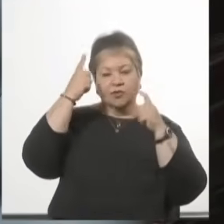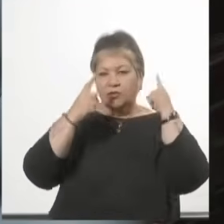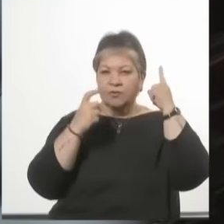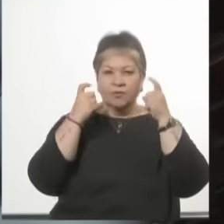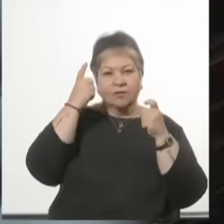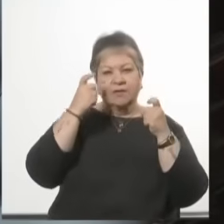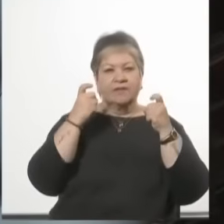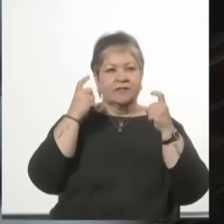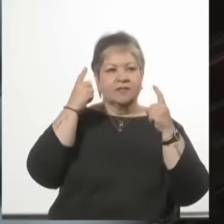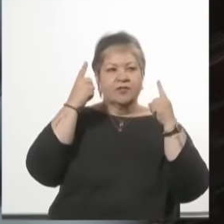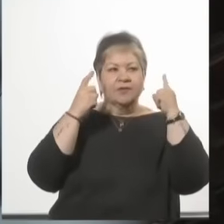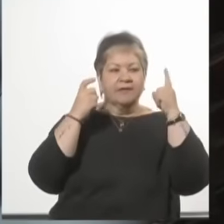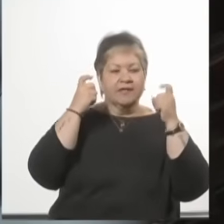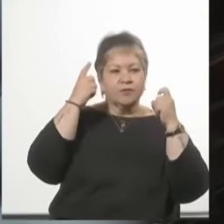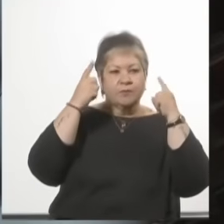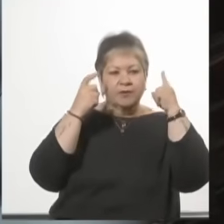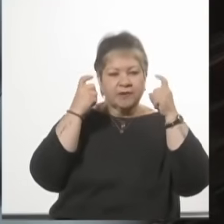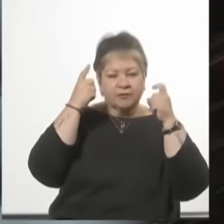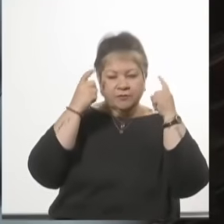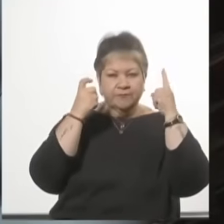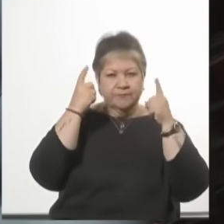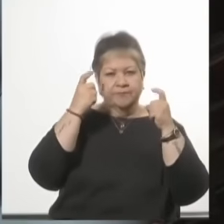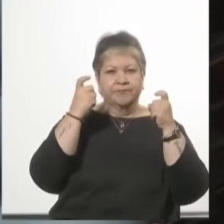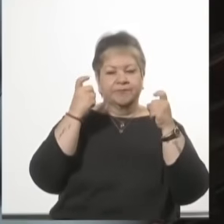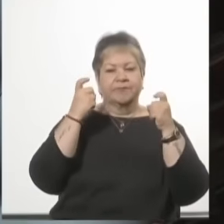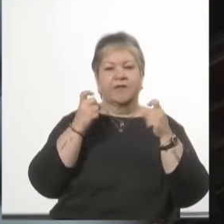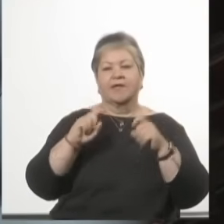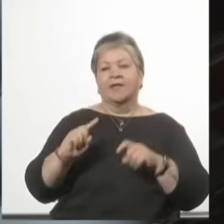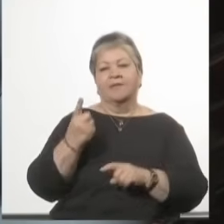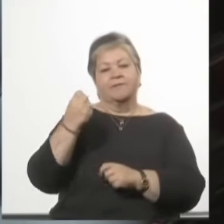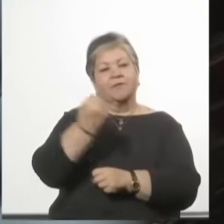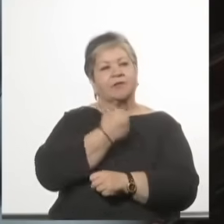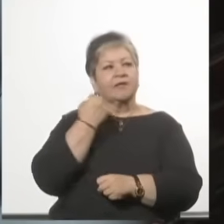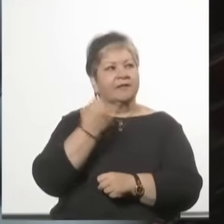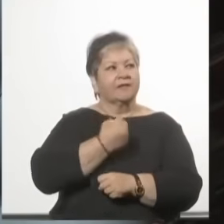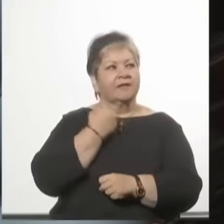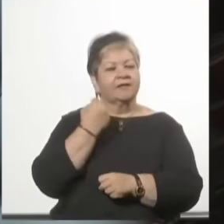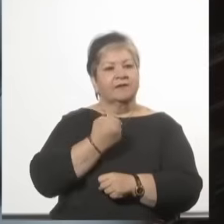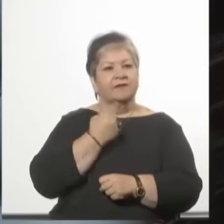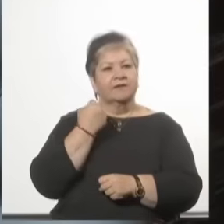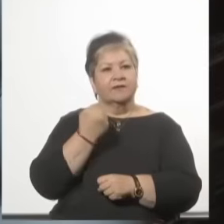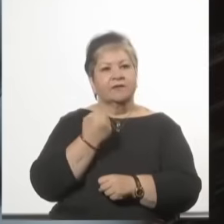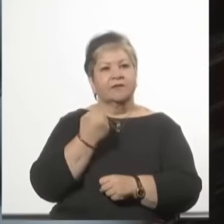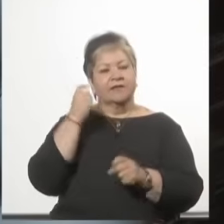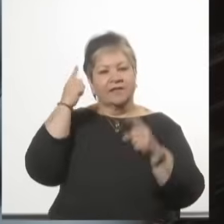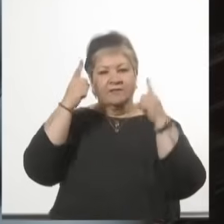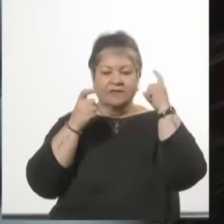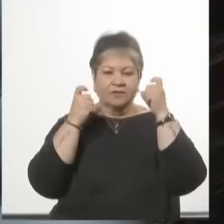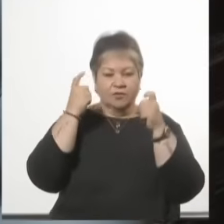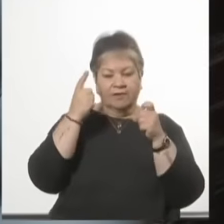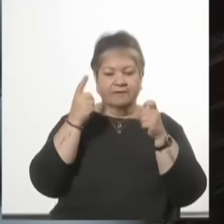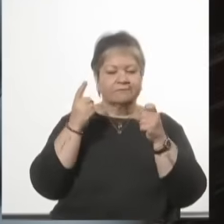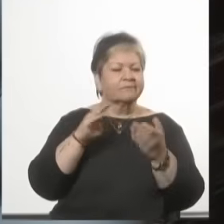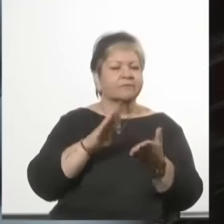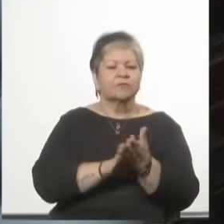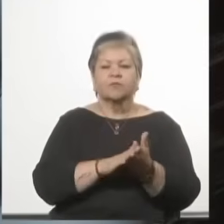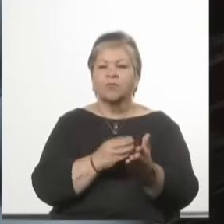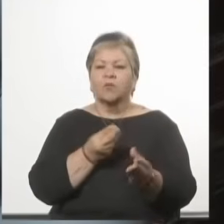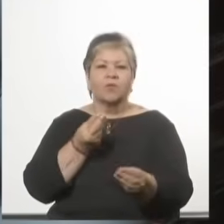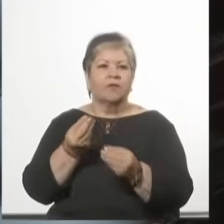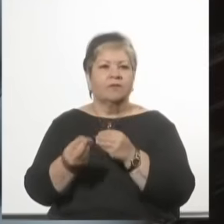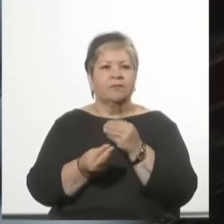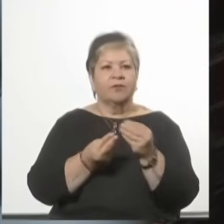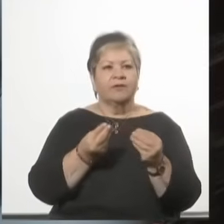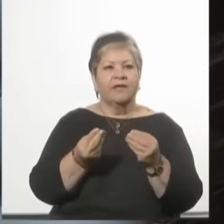es el real sentido que tiene esta instancia y a partir de ello reflexionar acerca de cuál